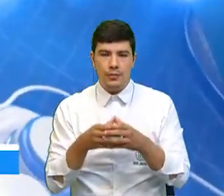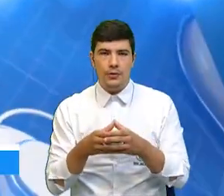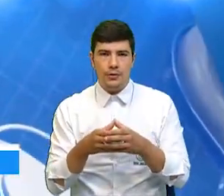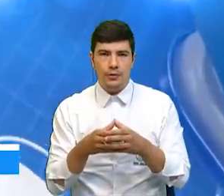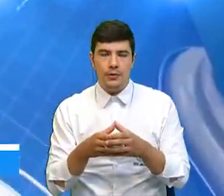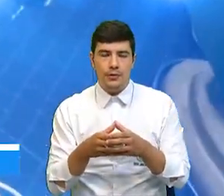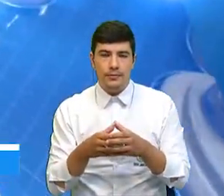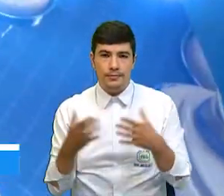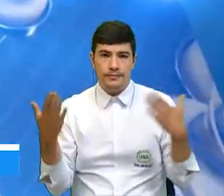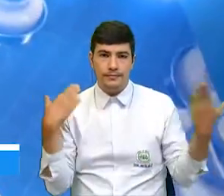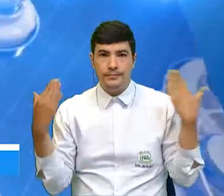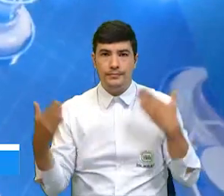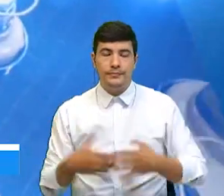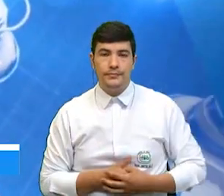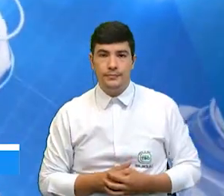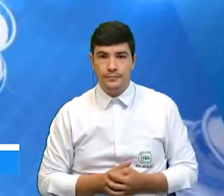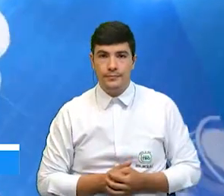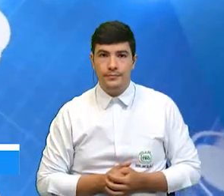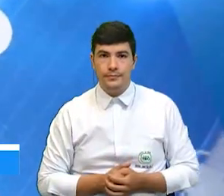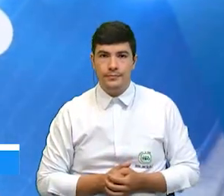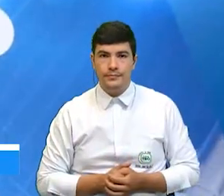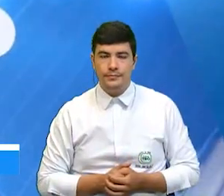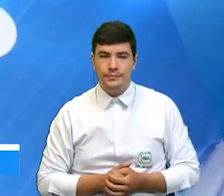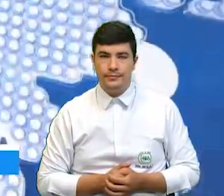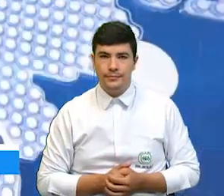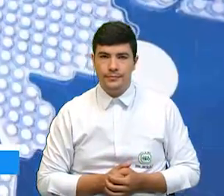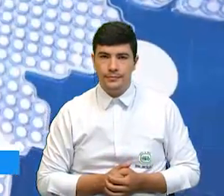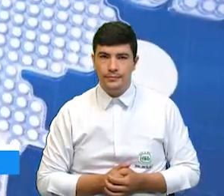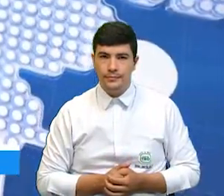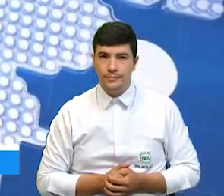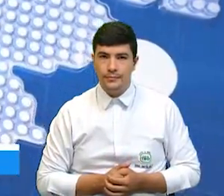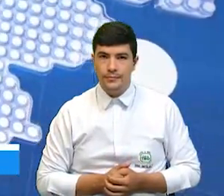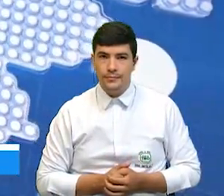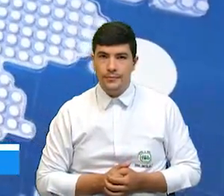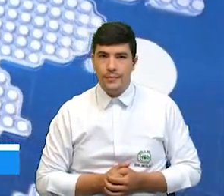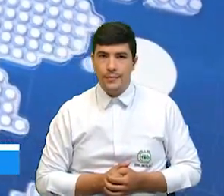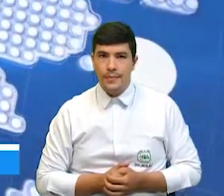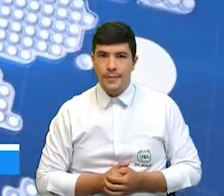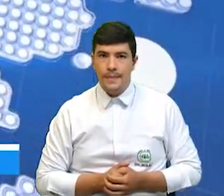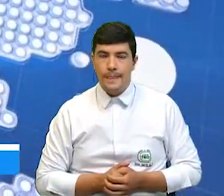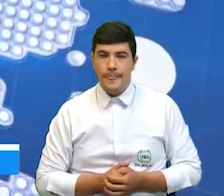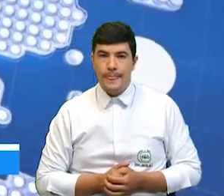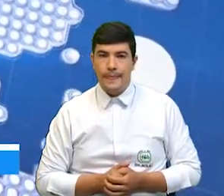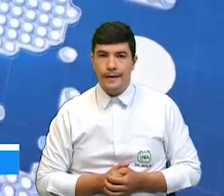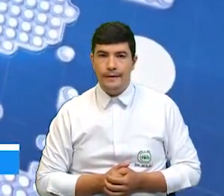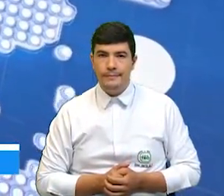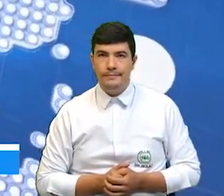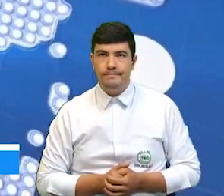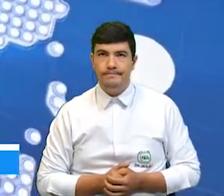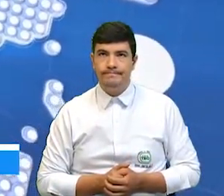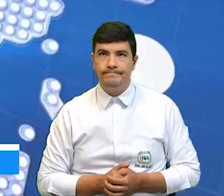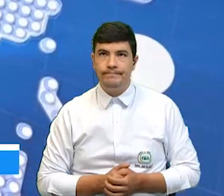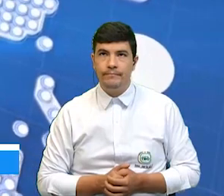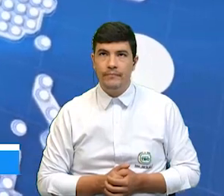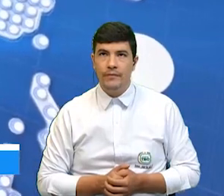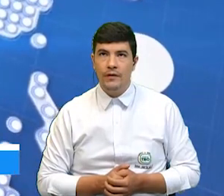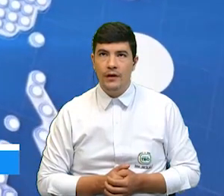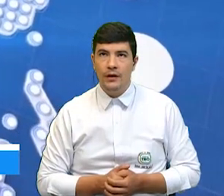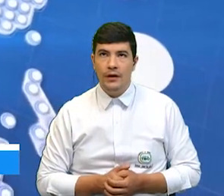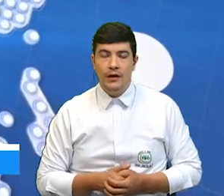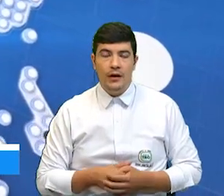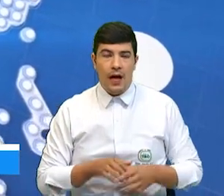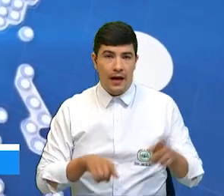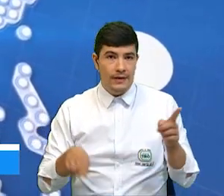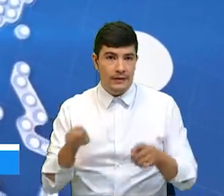pedido a los grupos alzados en armas cesar los atentados contra ellos y sus vehículos, que en muchas ocasiones no han terminado de pagar. El gobierno sabe